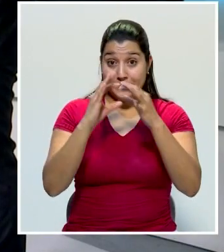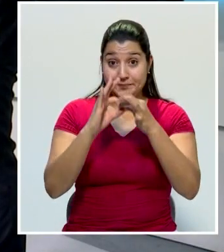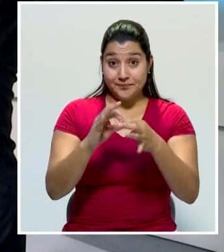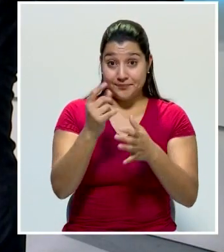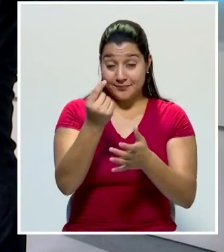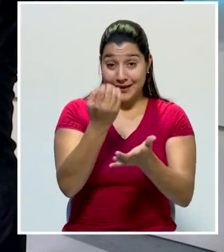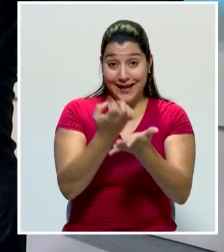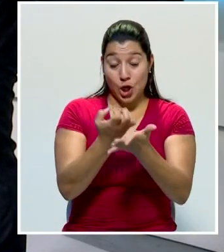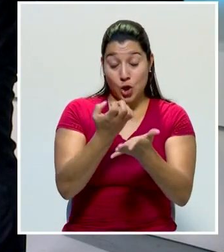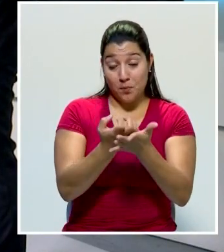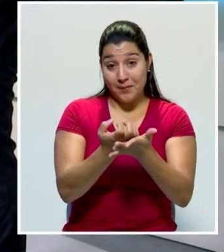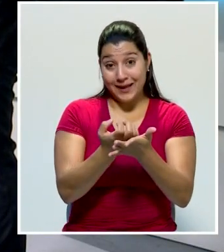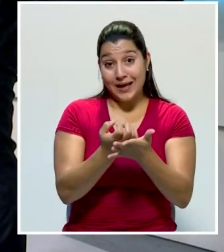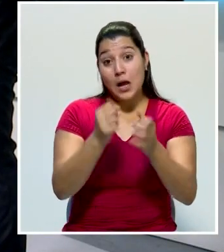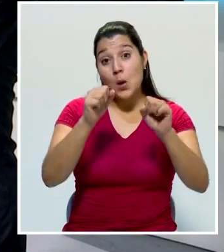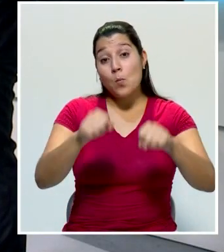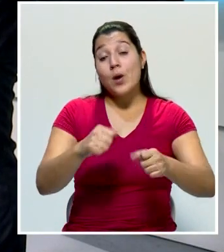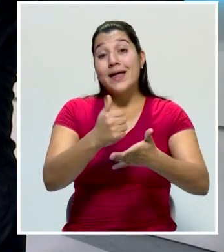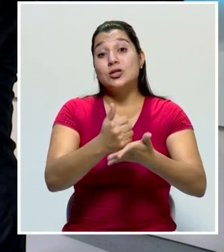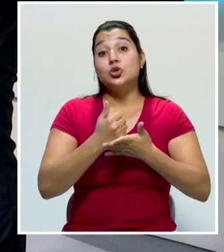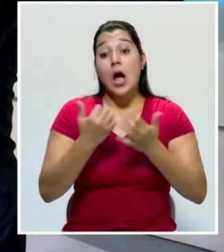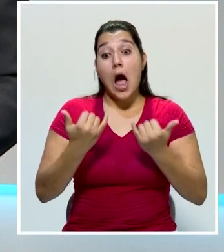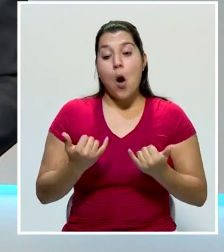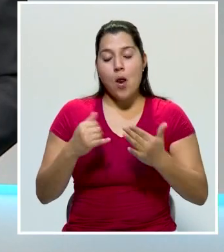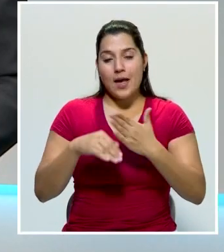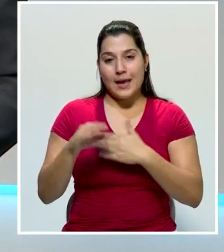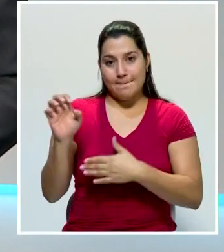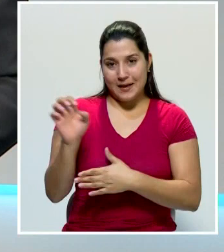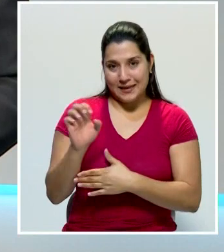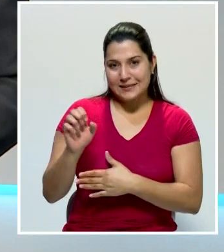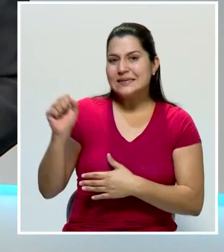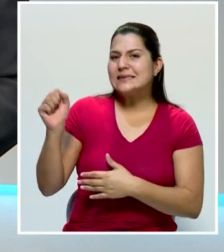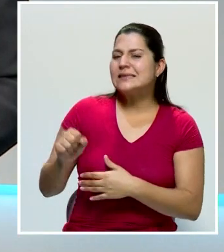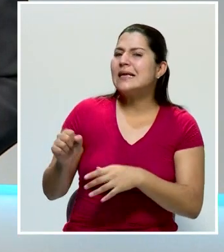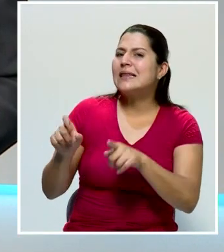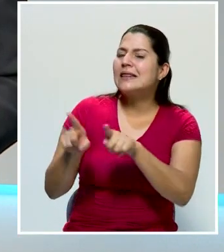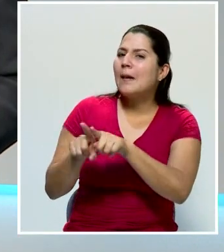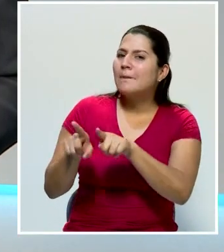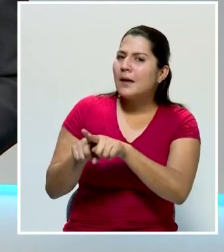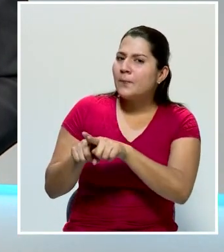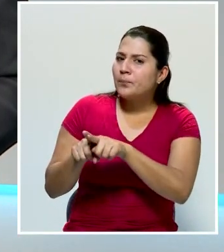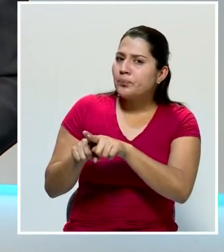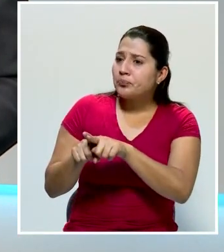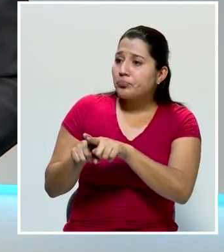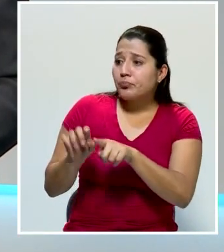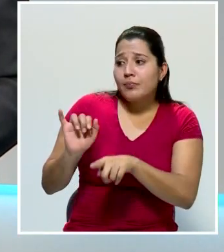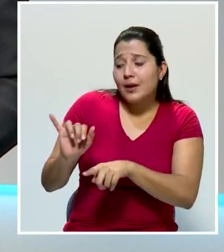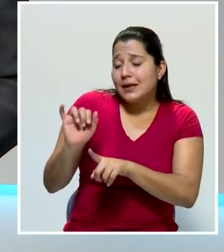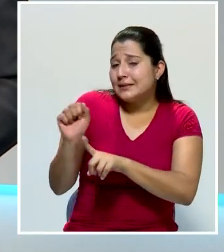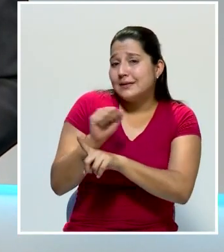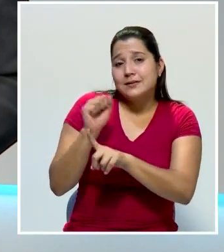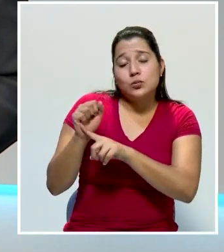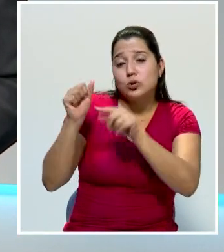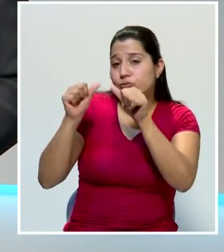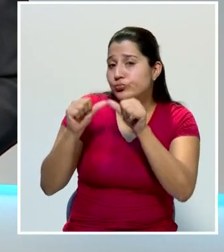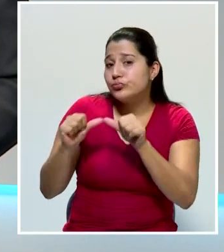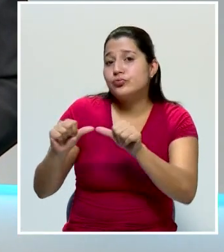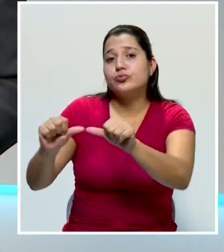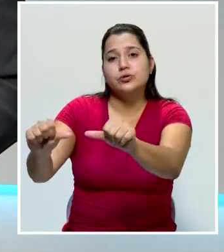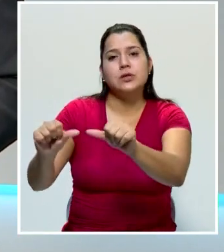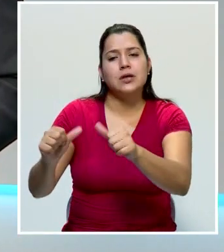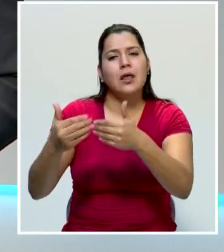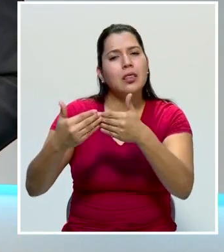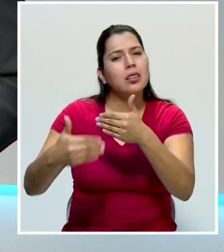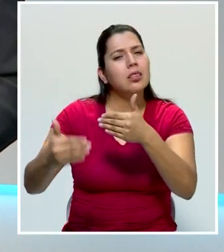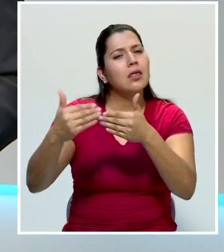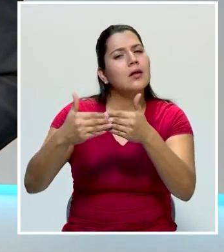una manita en esta emergencia. Sí, y que es un comportamiento que se va a sostener, de acuerdo con los especialistas, durante muchos